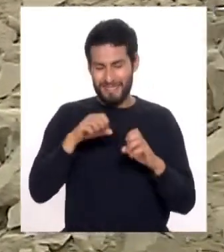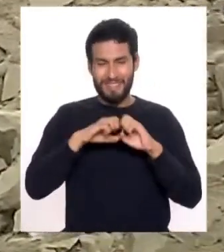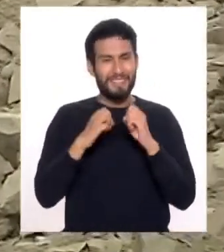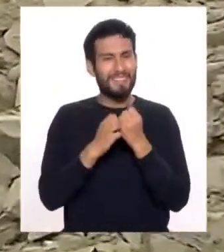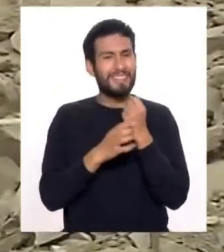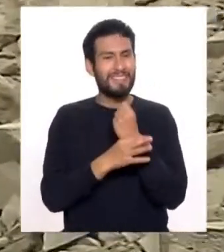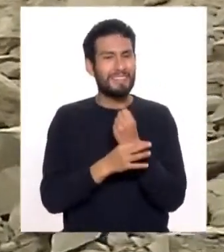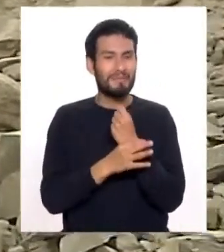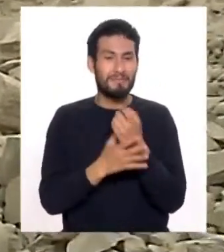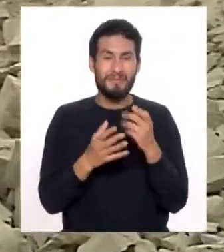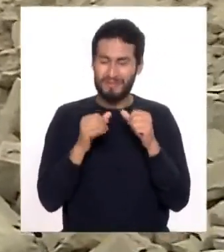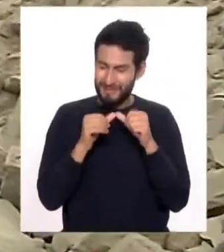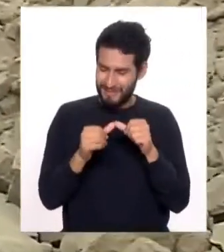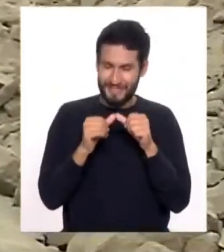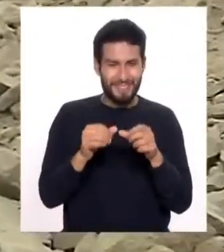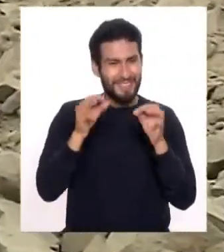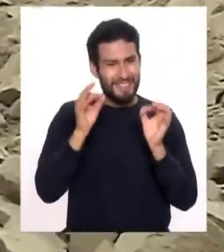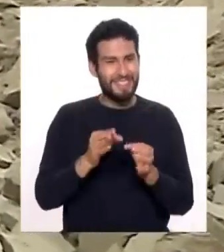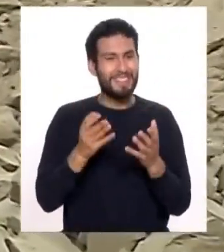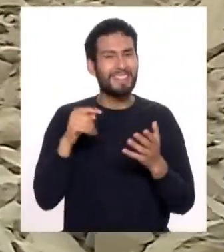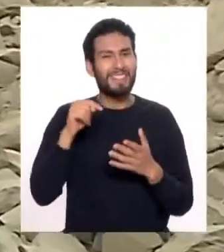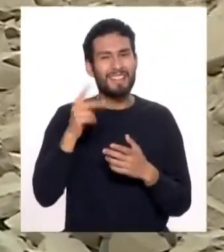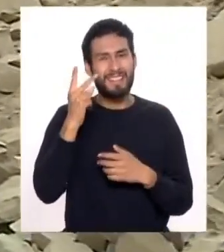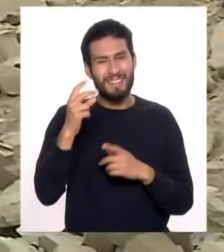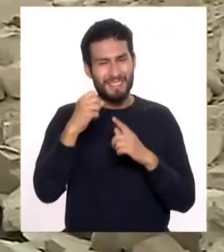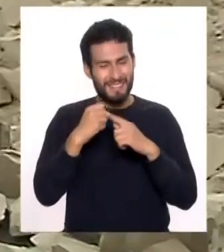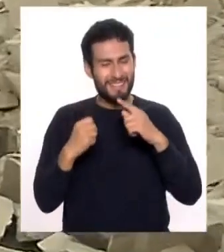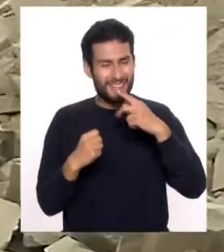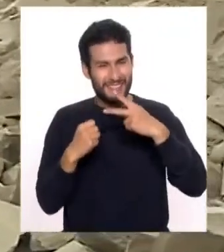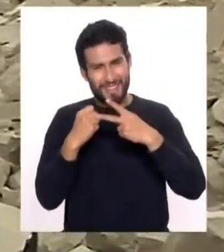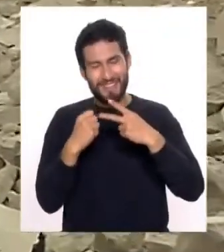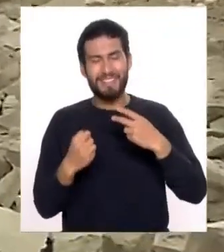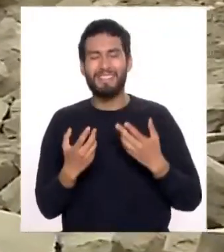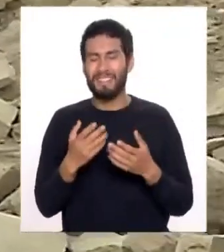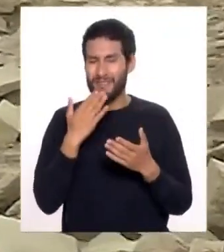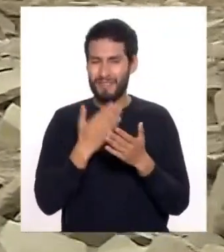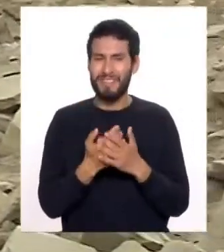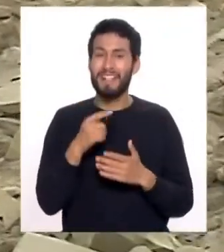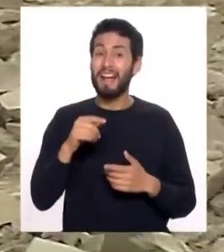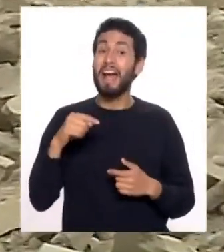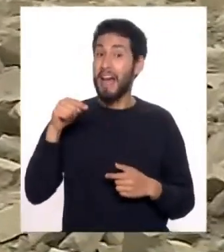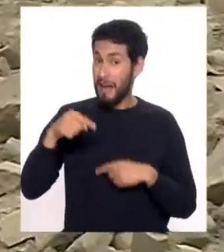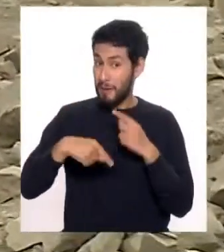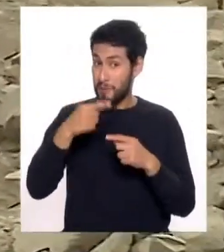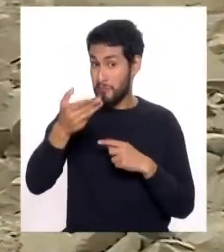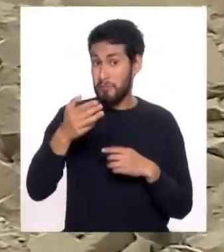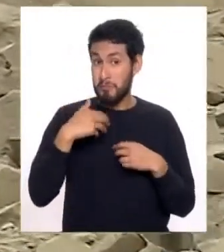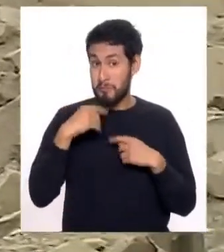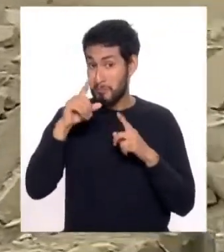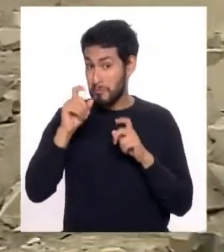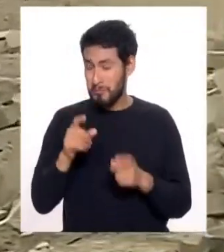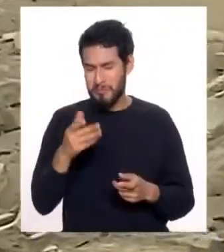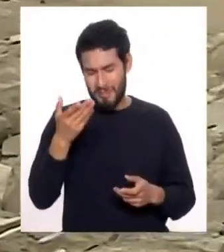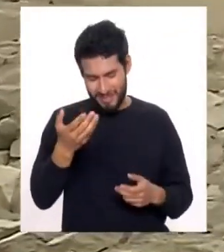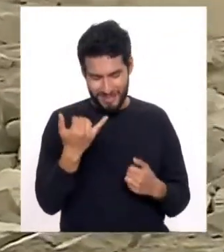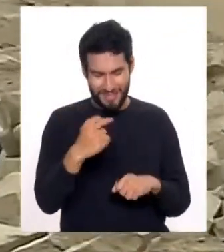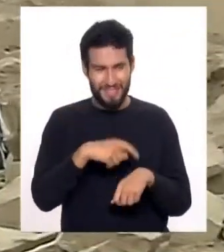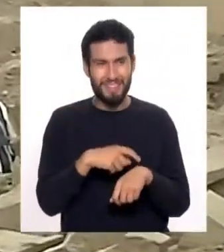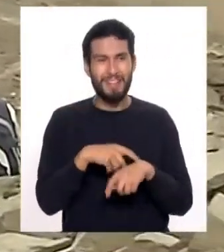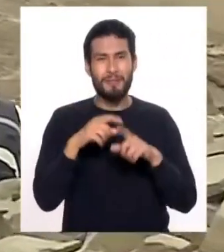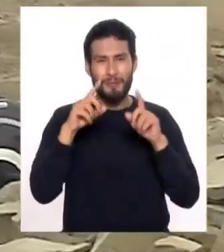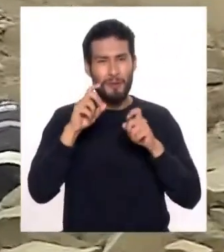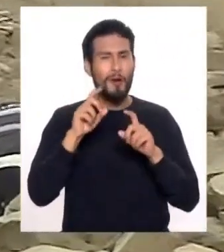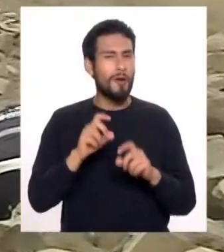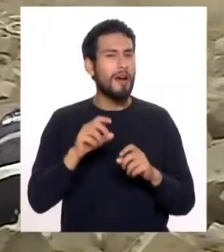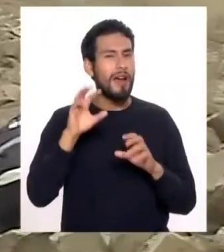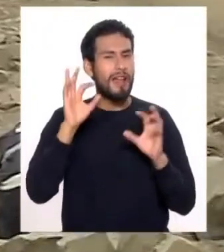pues, mantiene definitivamente esos dos pilares. Así que regresamos con ustedes, doctores. Si es que tienen alguna pregunta, por favor, este es el momento para compartir